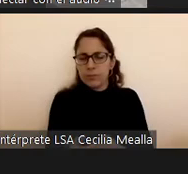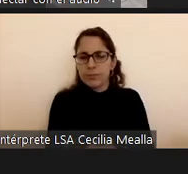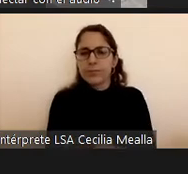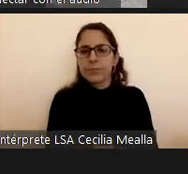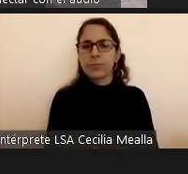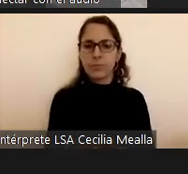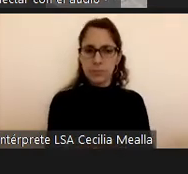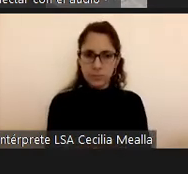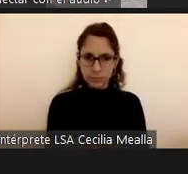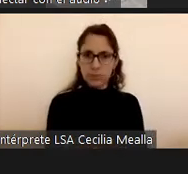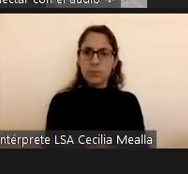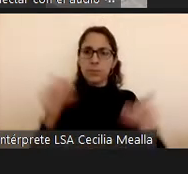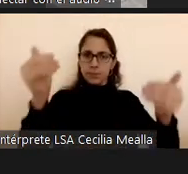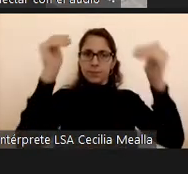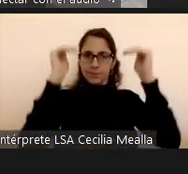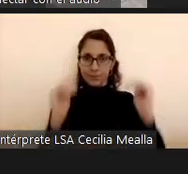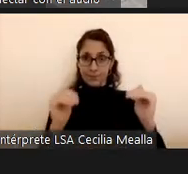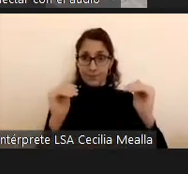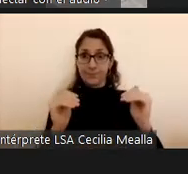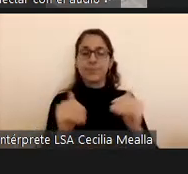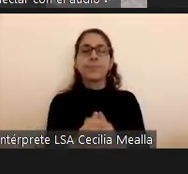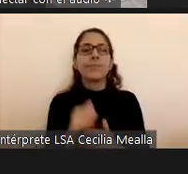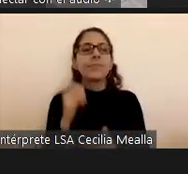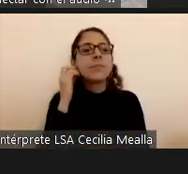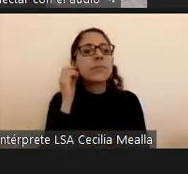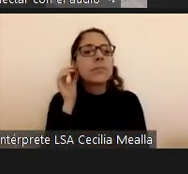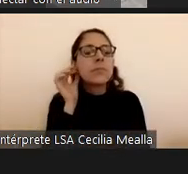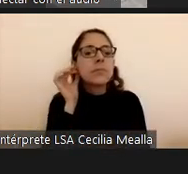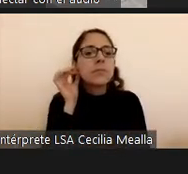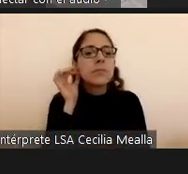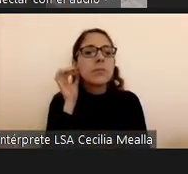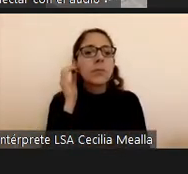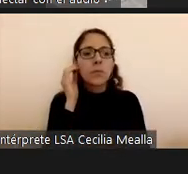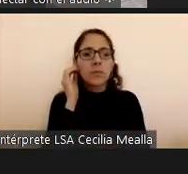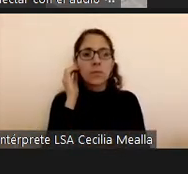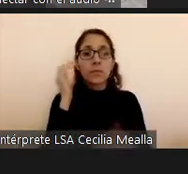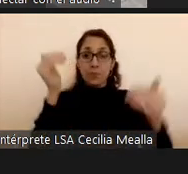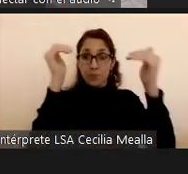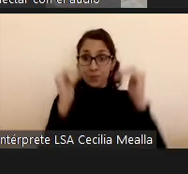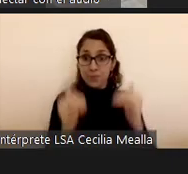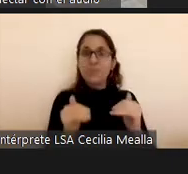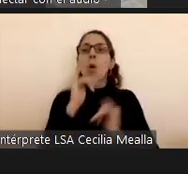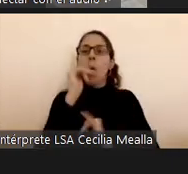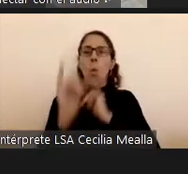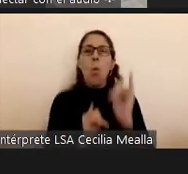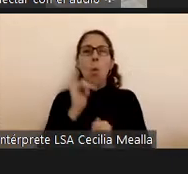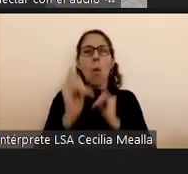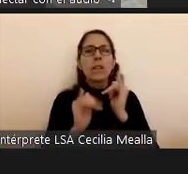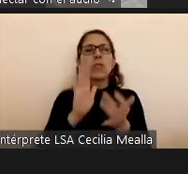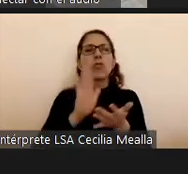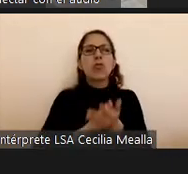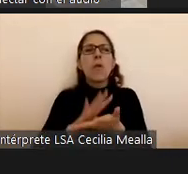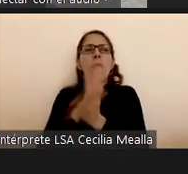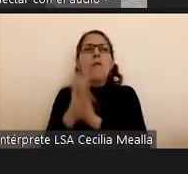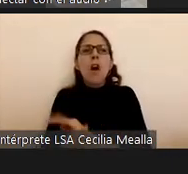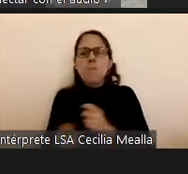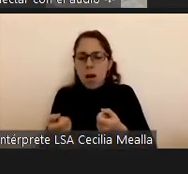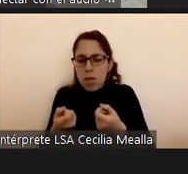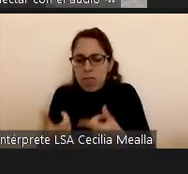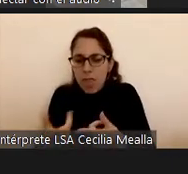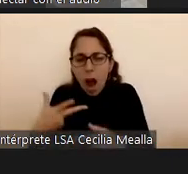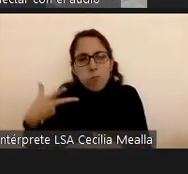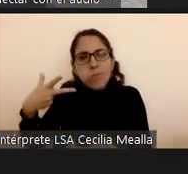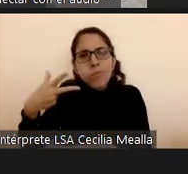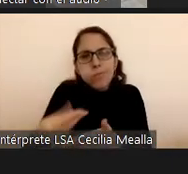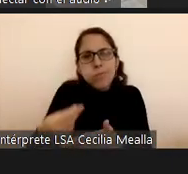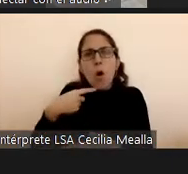Bueno, y después sí habla de el método de coloración, que hay distintos tipos de colorantes, hablamos de la coloración